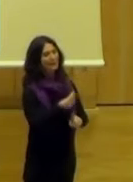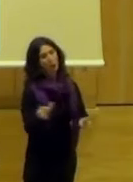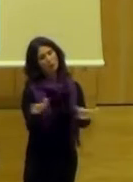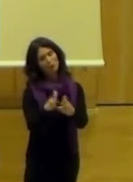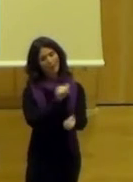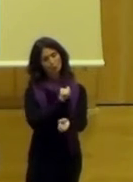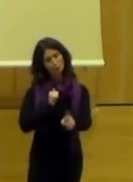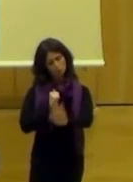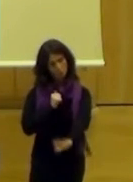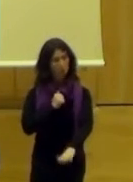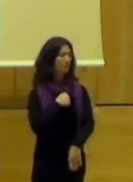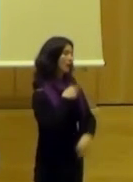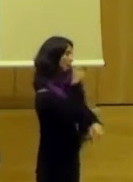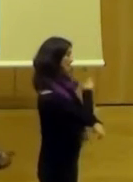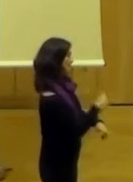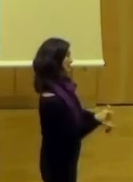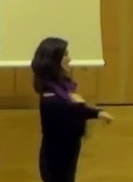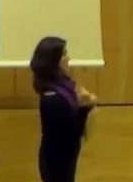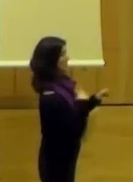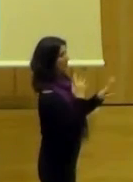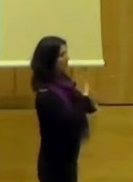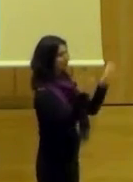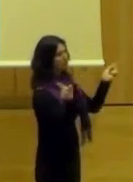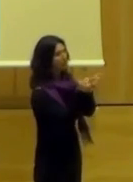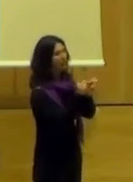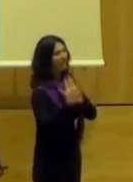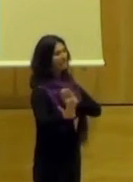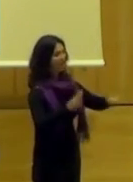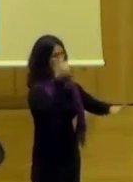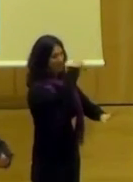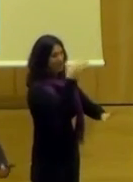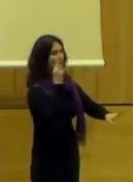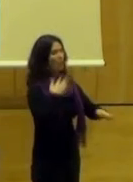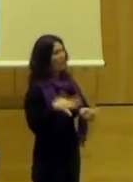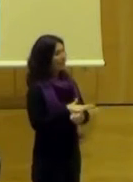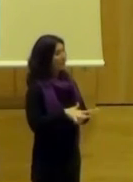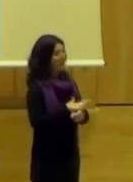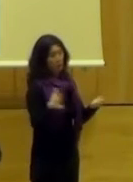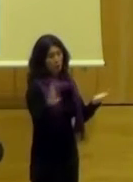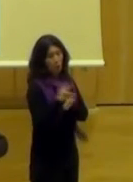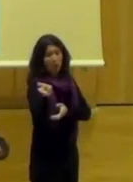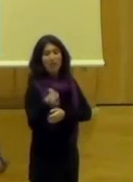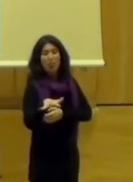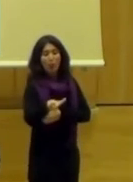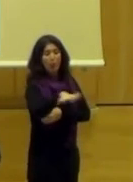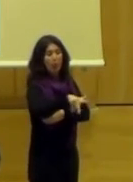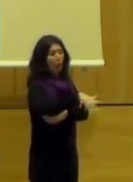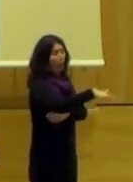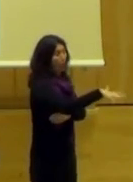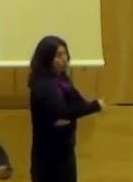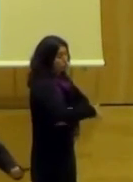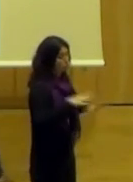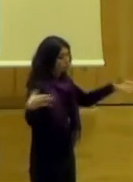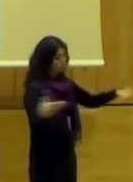y personas inmigrantes, sino simplemente de vecinos y vecinas de los barrios. Todos venimos de algún sitio y entre